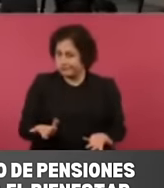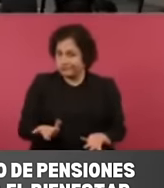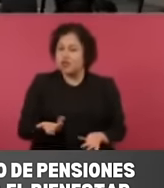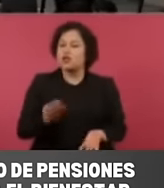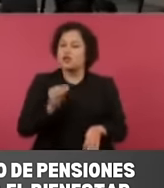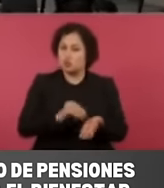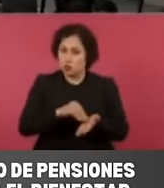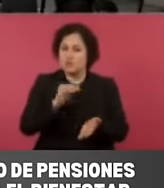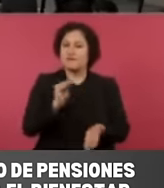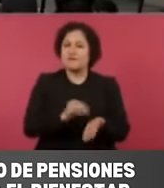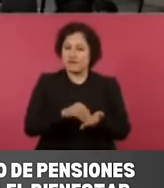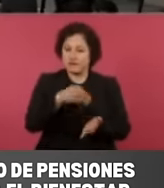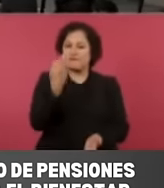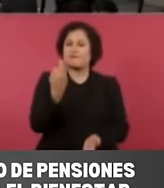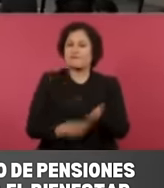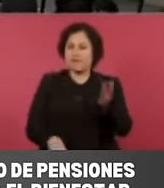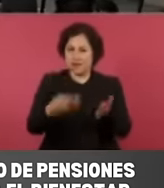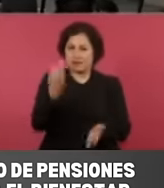es